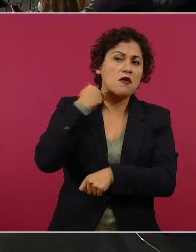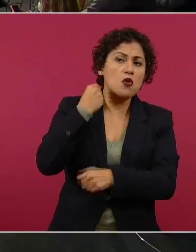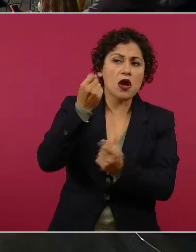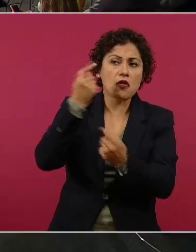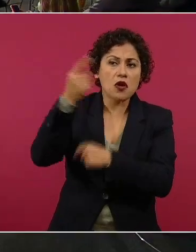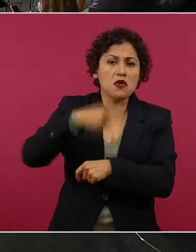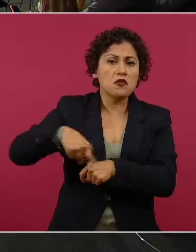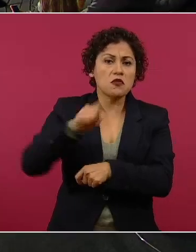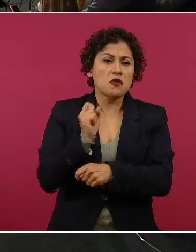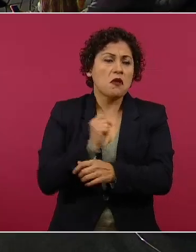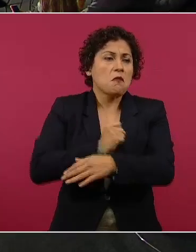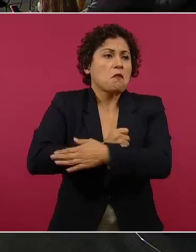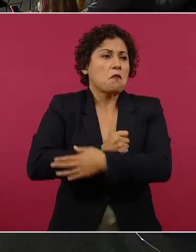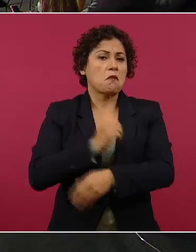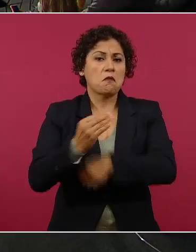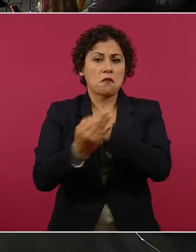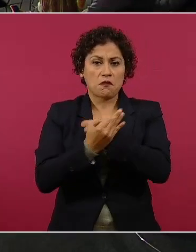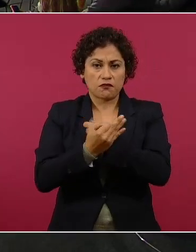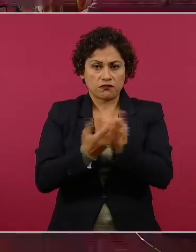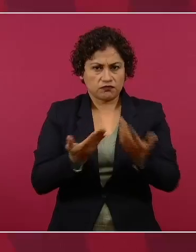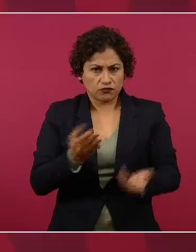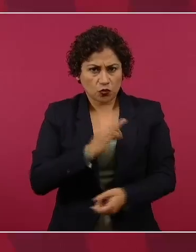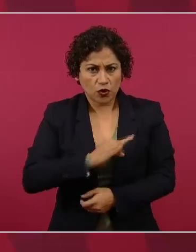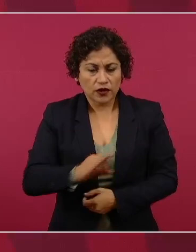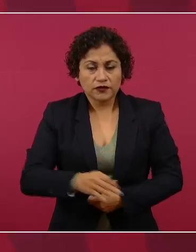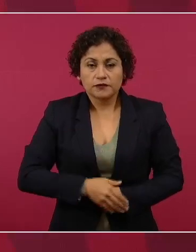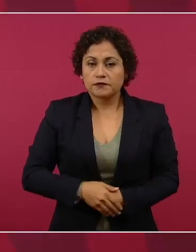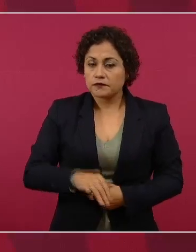Sí, también que lo trate